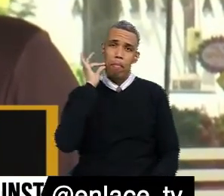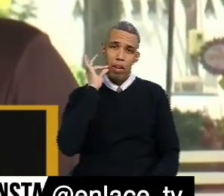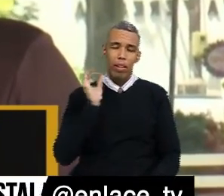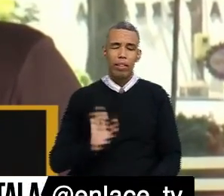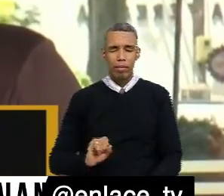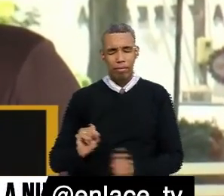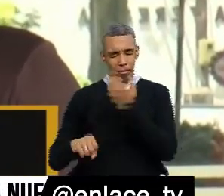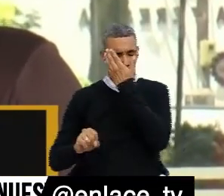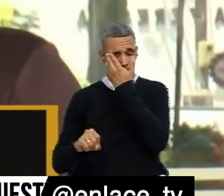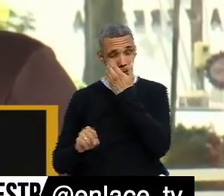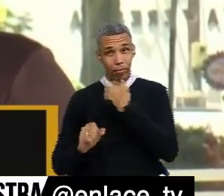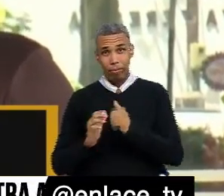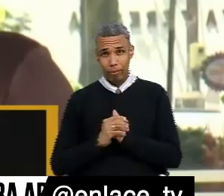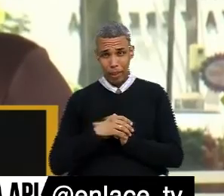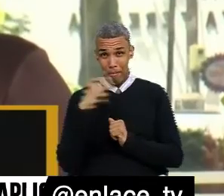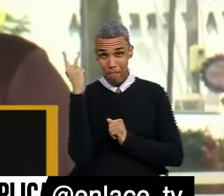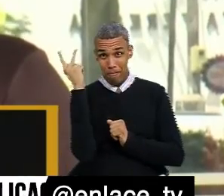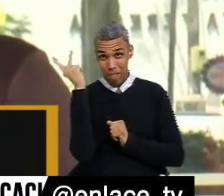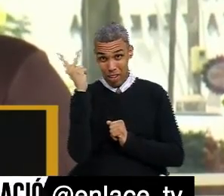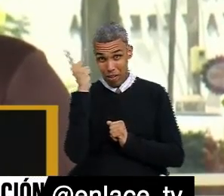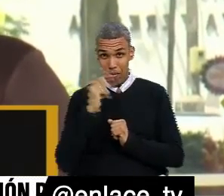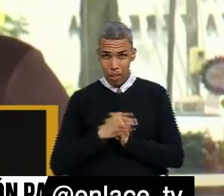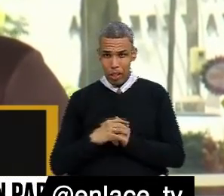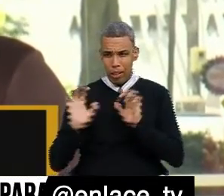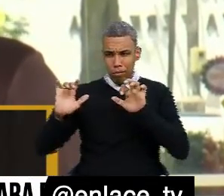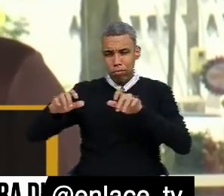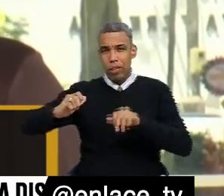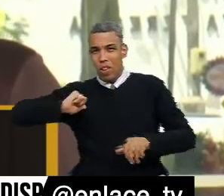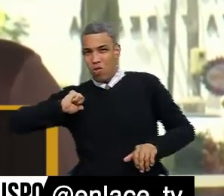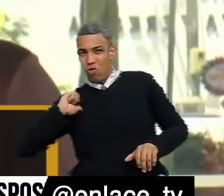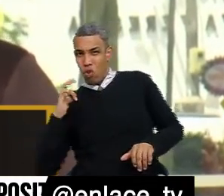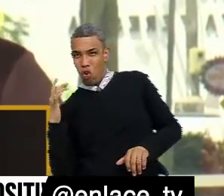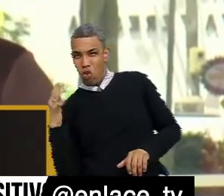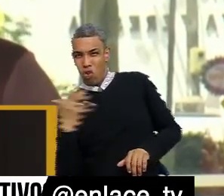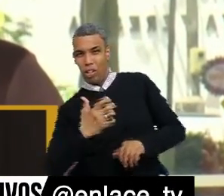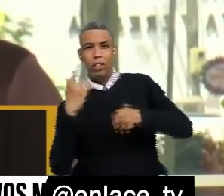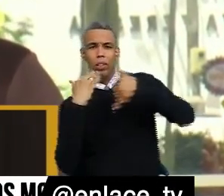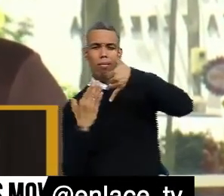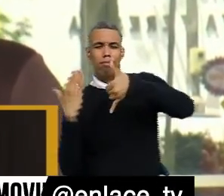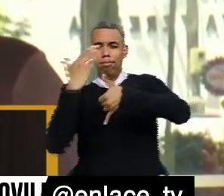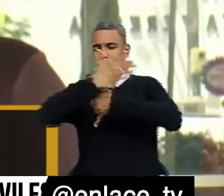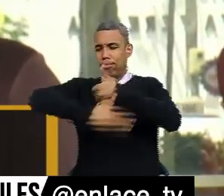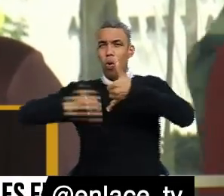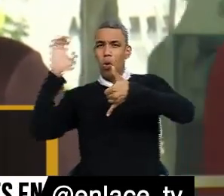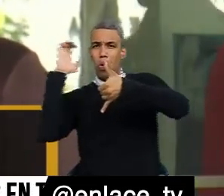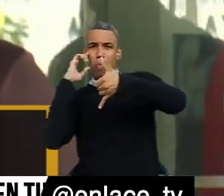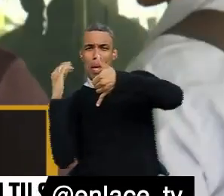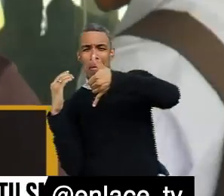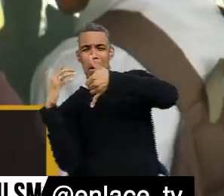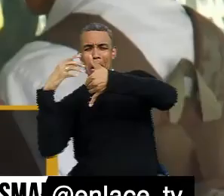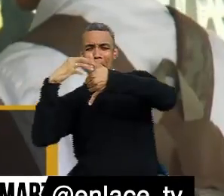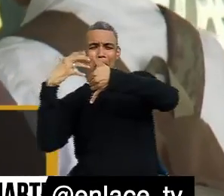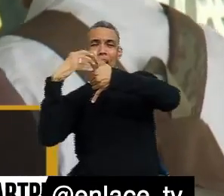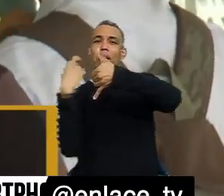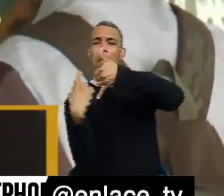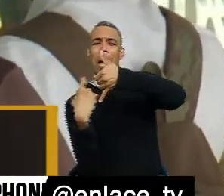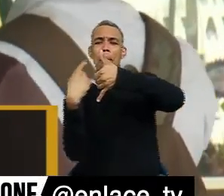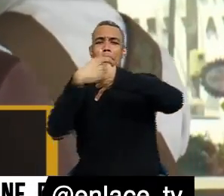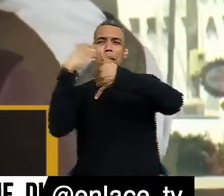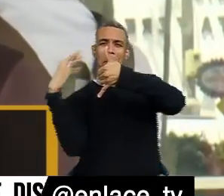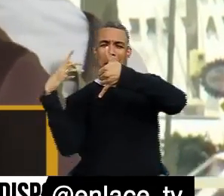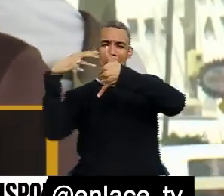30 el 10º Congreso Nacional de Ediles, evento de importancia para todos los honorables ediles del país, el cual